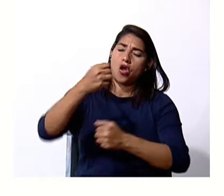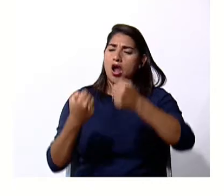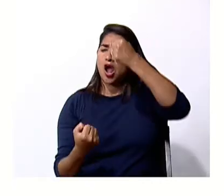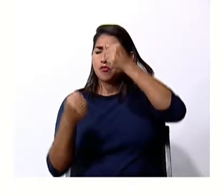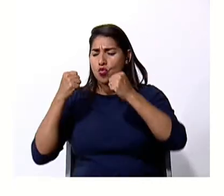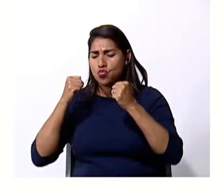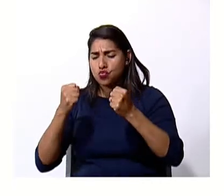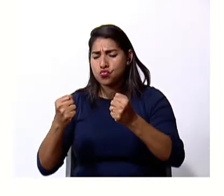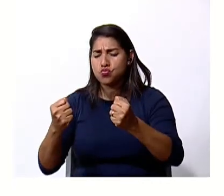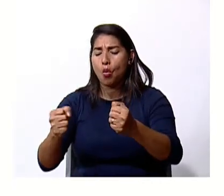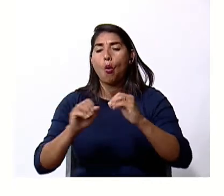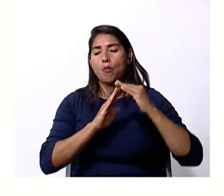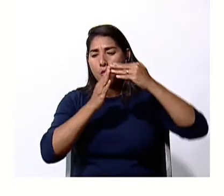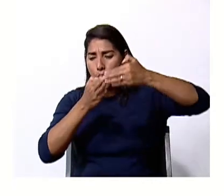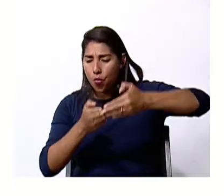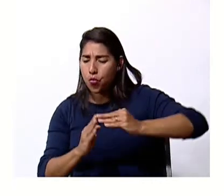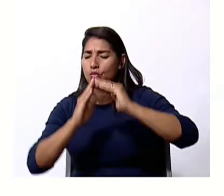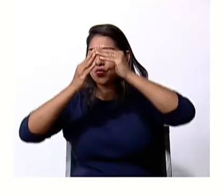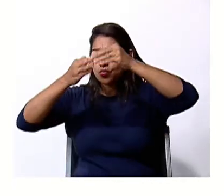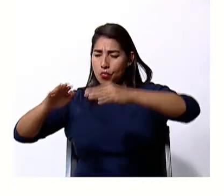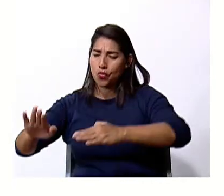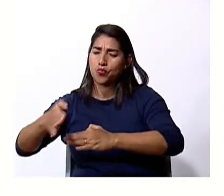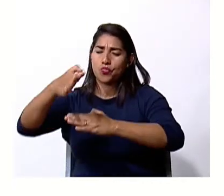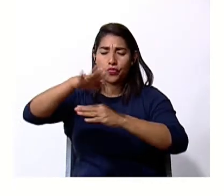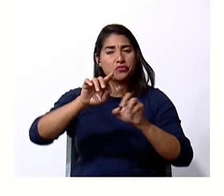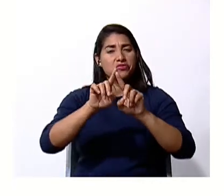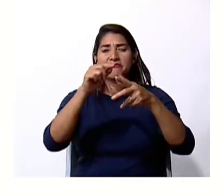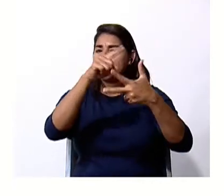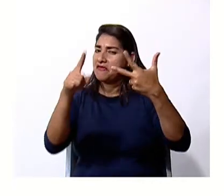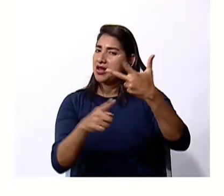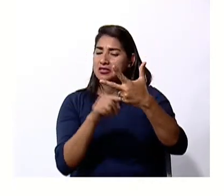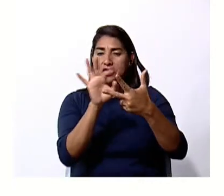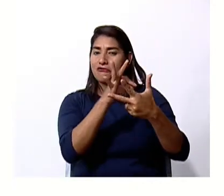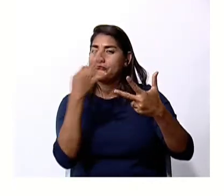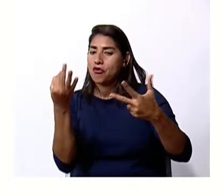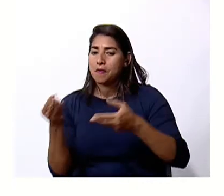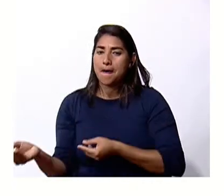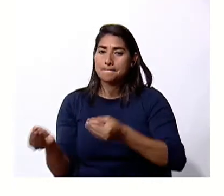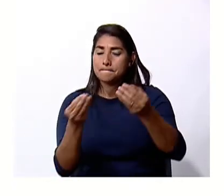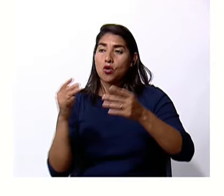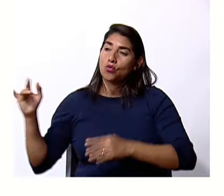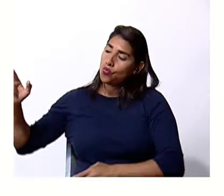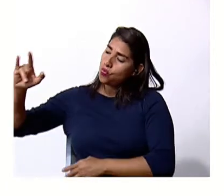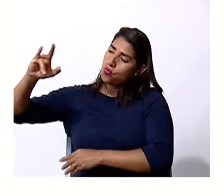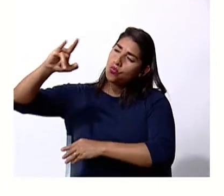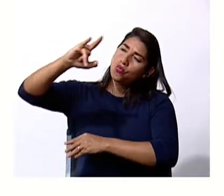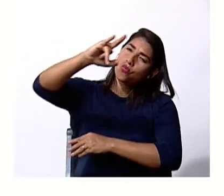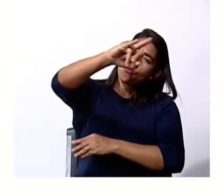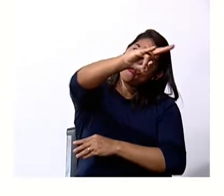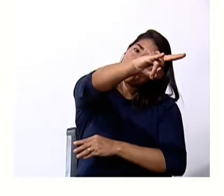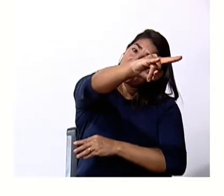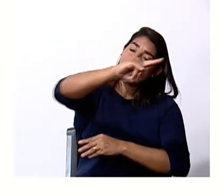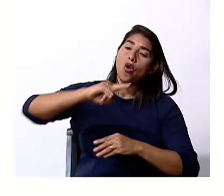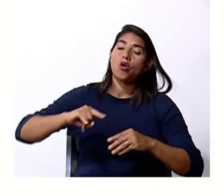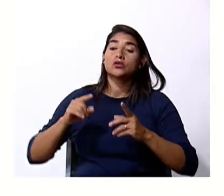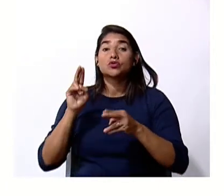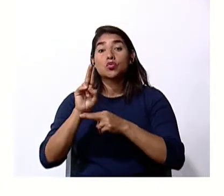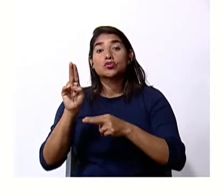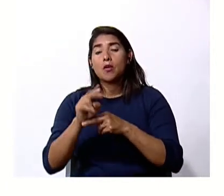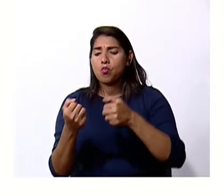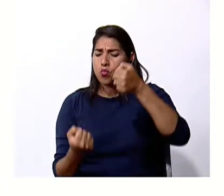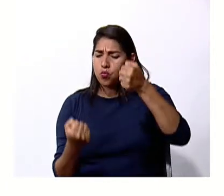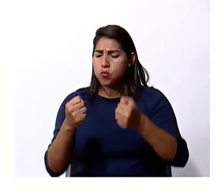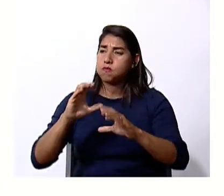terrestre o marítimo. Tenemos cualquiera de las 3 formas, ya sea por avión, el terrestre se utiliza mucho, ya sea